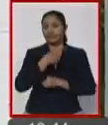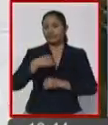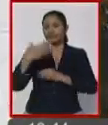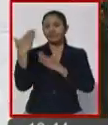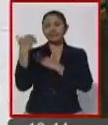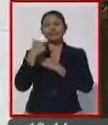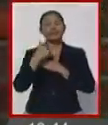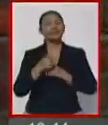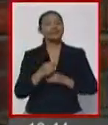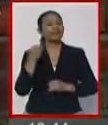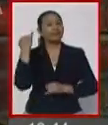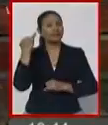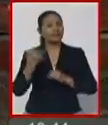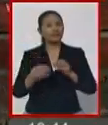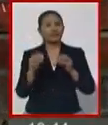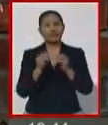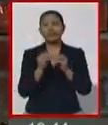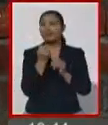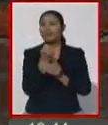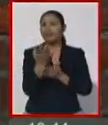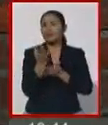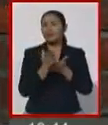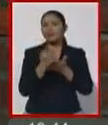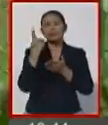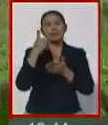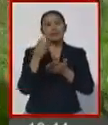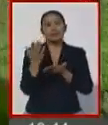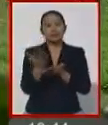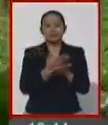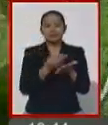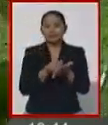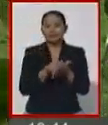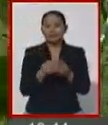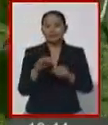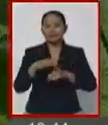aseguró de que va a agotar aún algunas instancias para lograr recuperar estos terrenos.